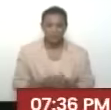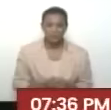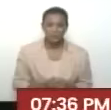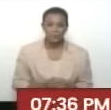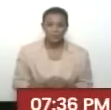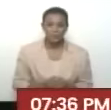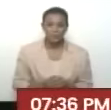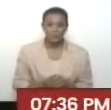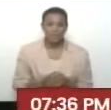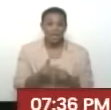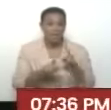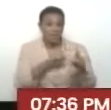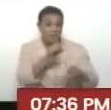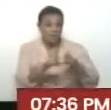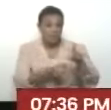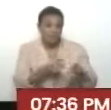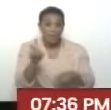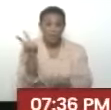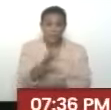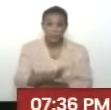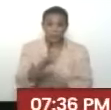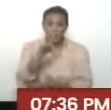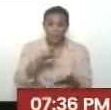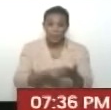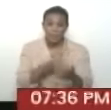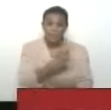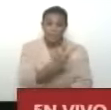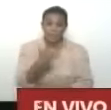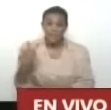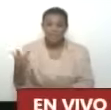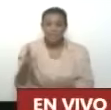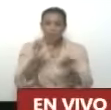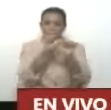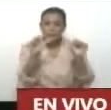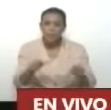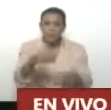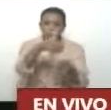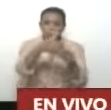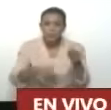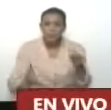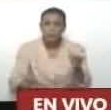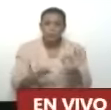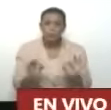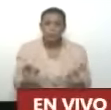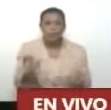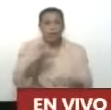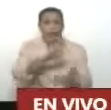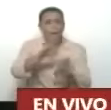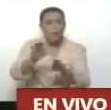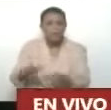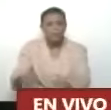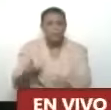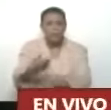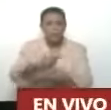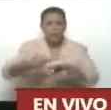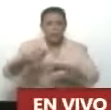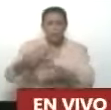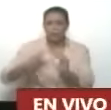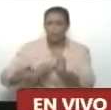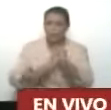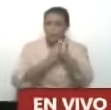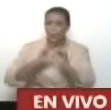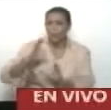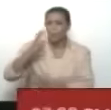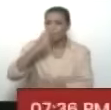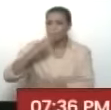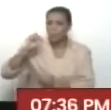El referendo consultivo venezolano de 2023 fue una medida de votación no vinculante apoyada por el gobierno de Nicolás Maduro Moro